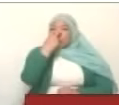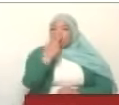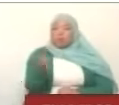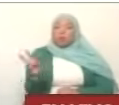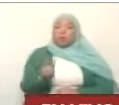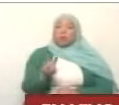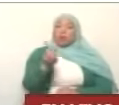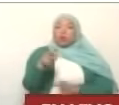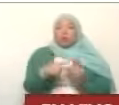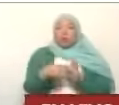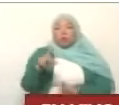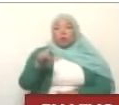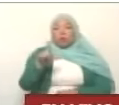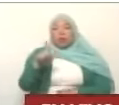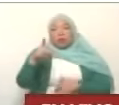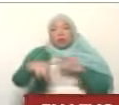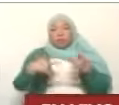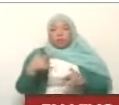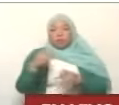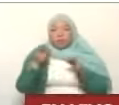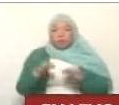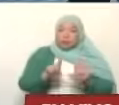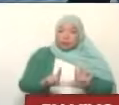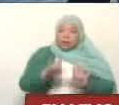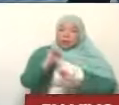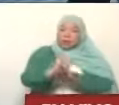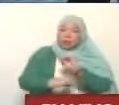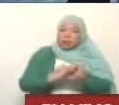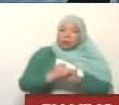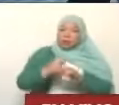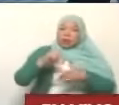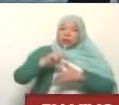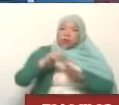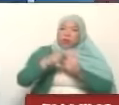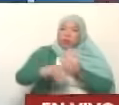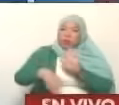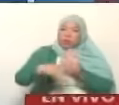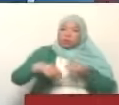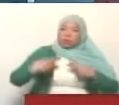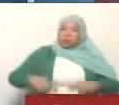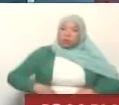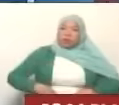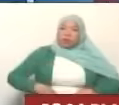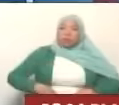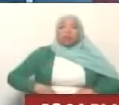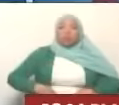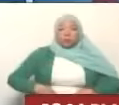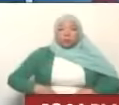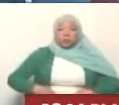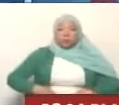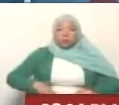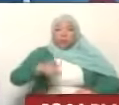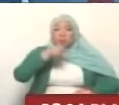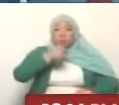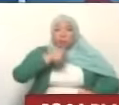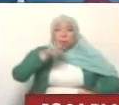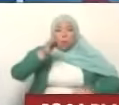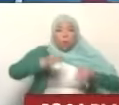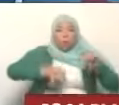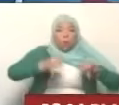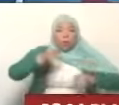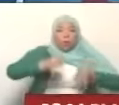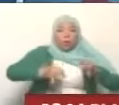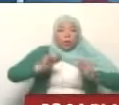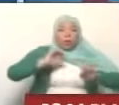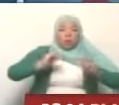país en 2021 sobre las medidas coercitivas unilaterales. Así será de injusta, de inmoral